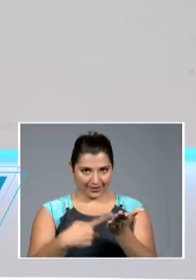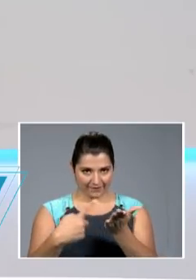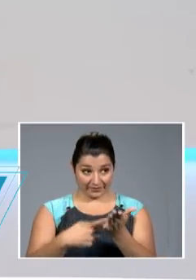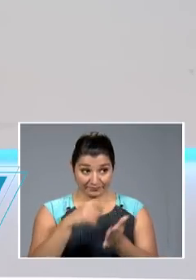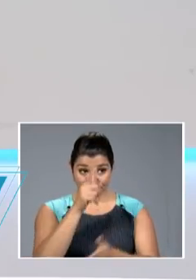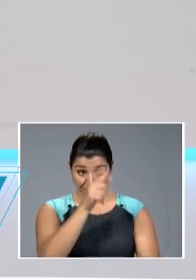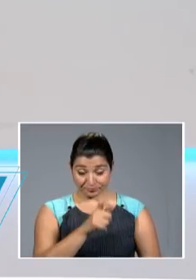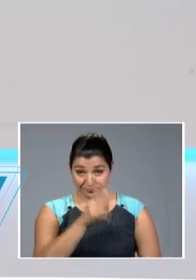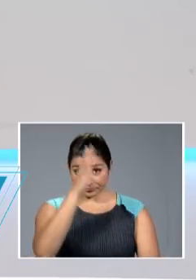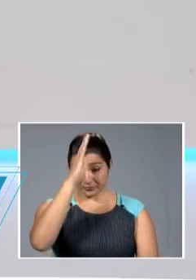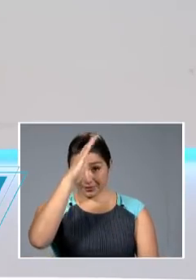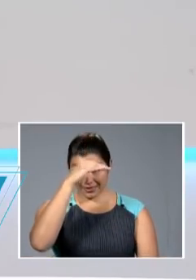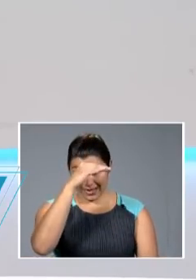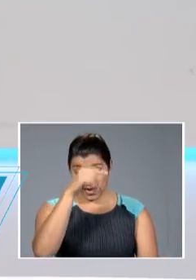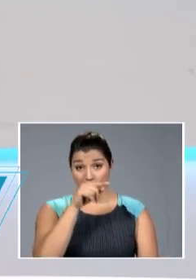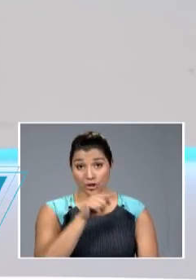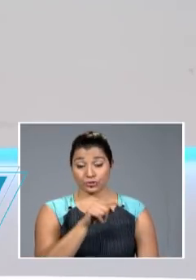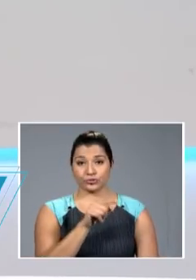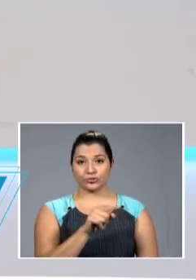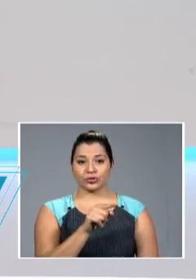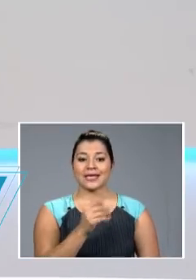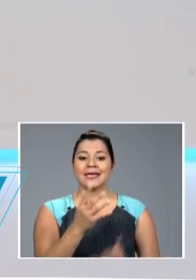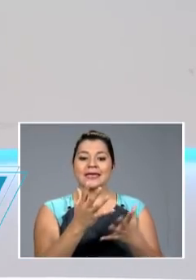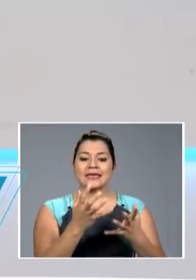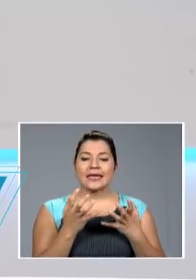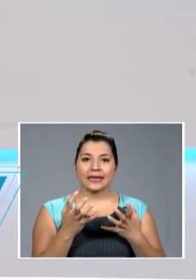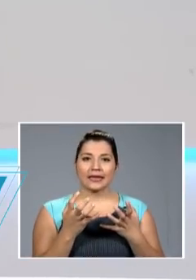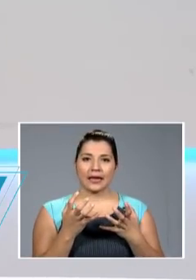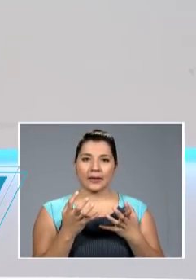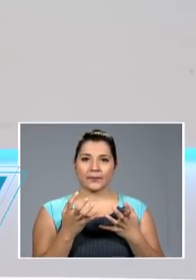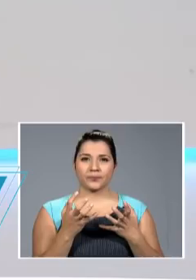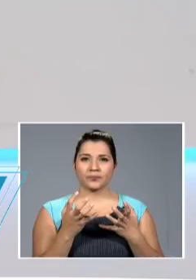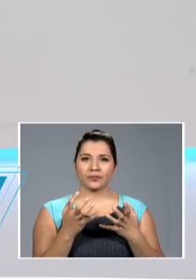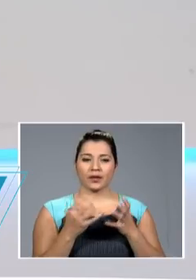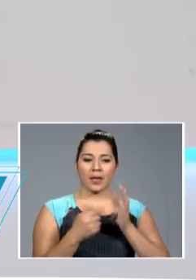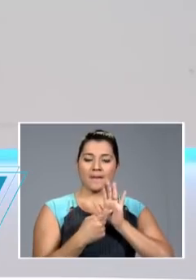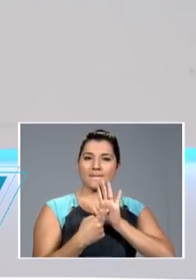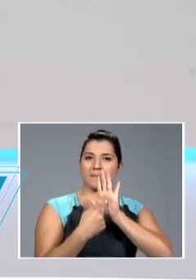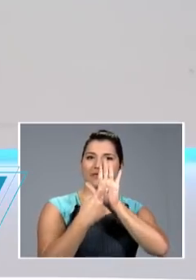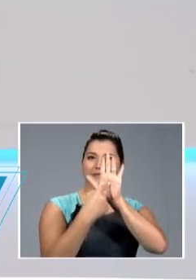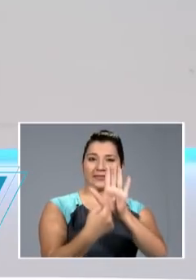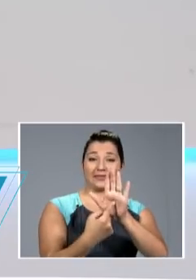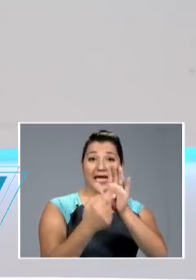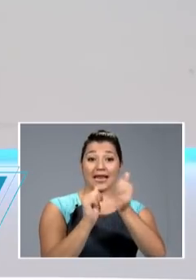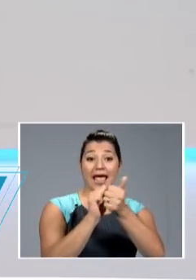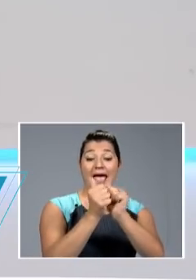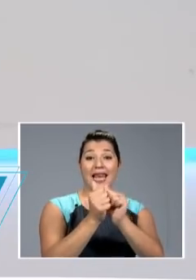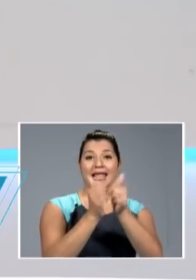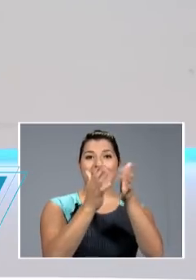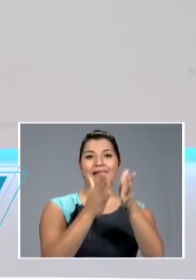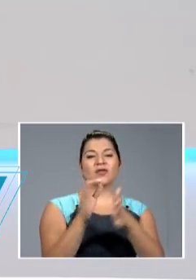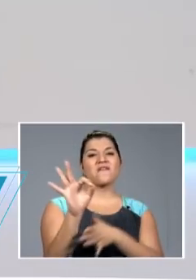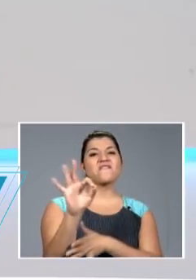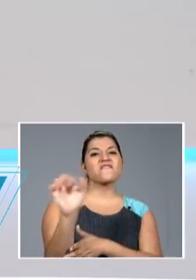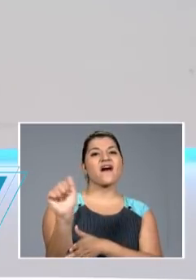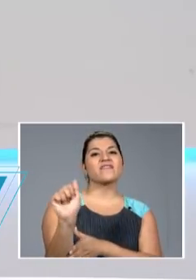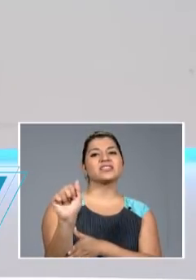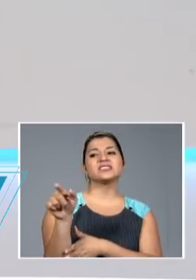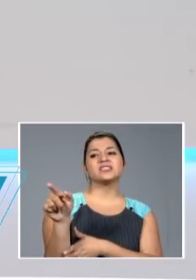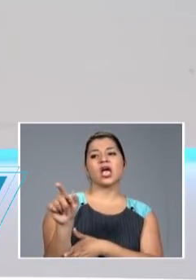Carlos Alvarado buscaba presentar al candidato don Fabricio como un